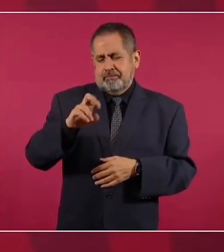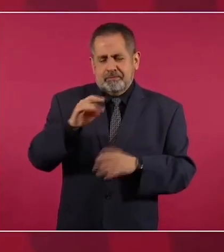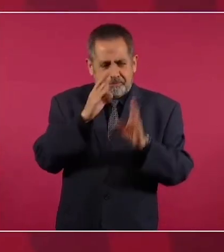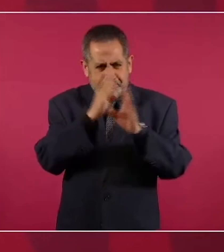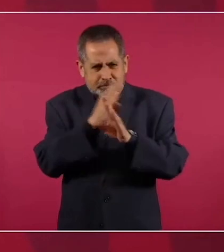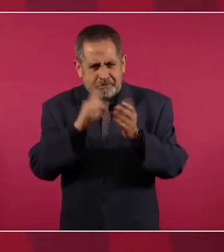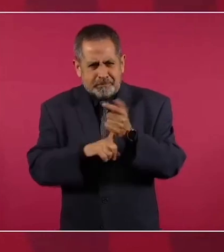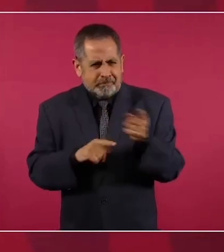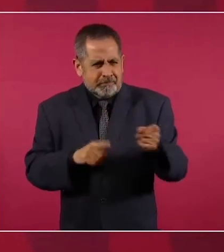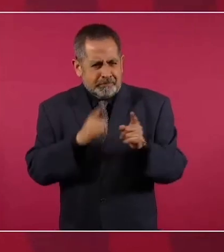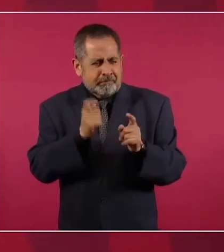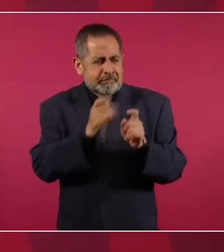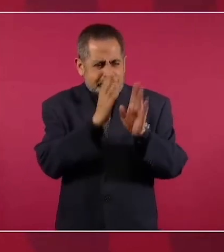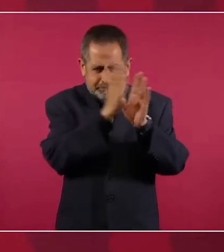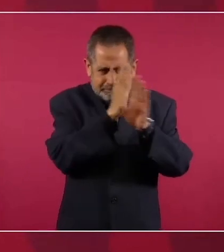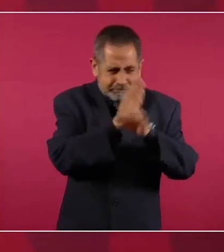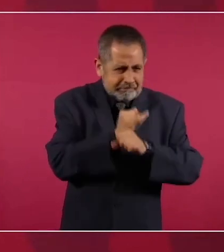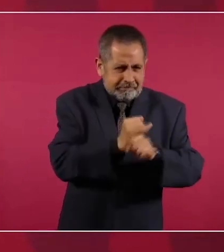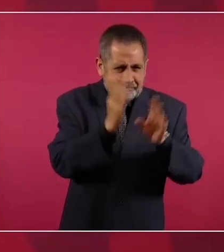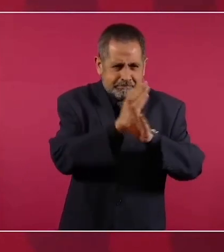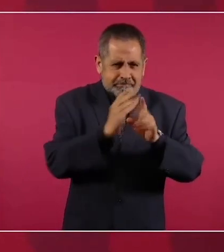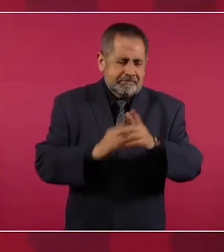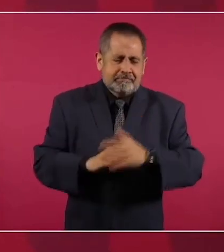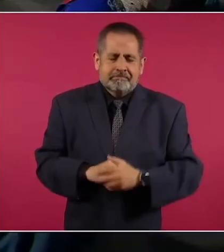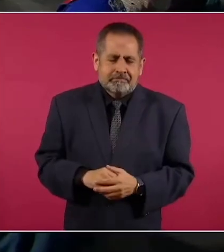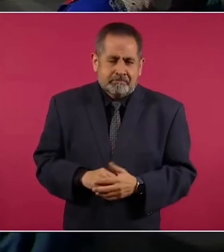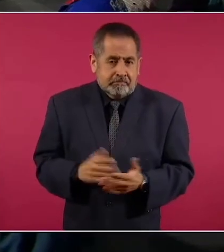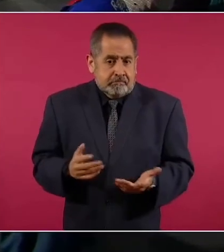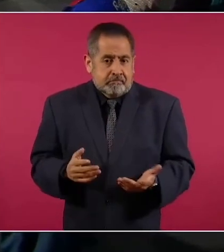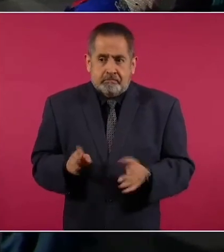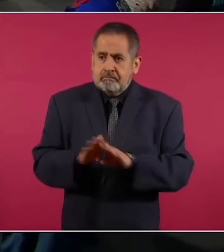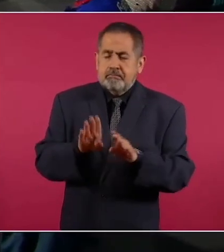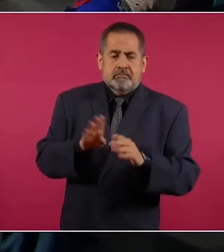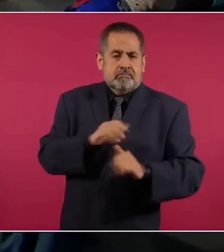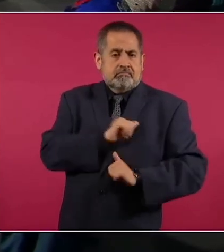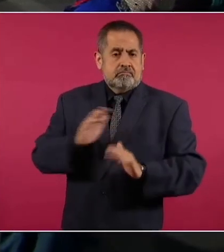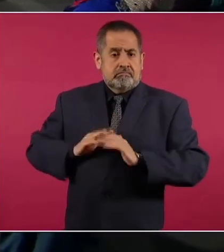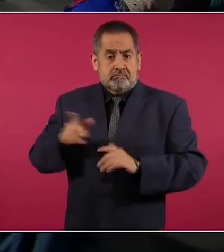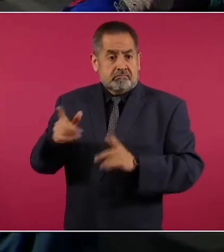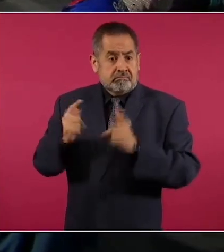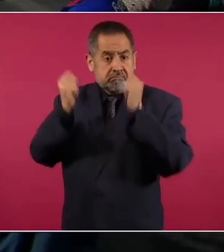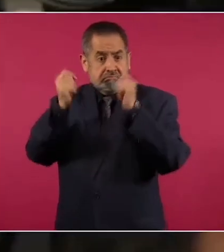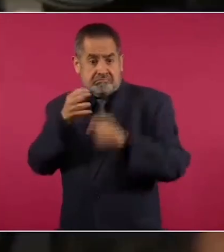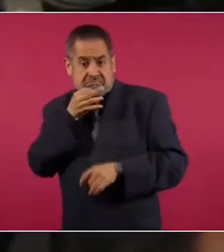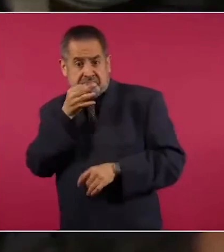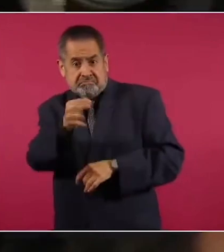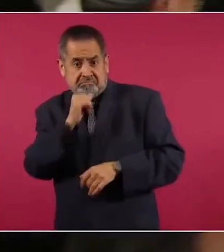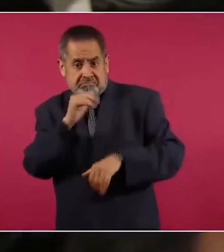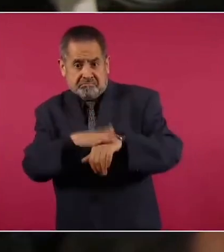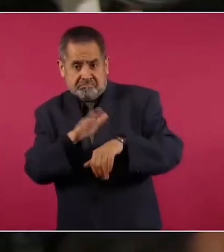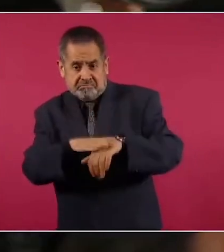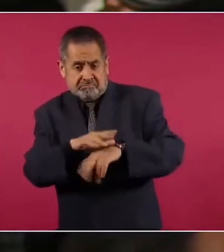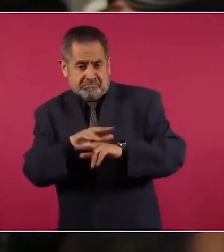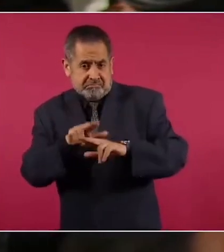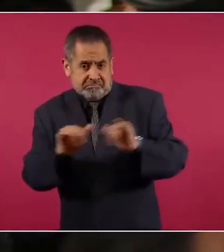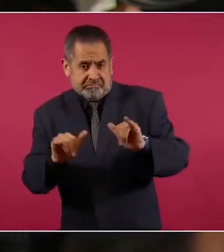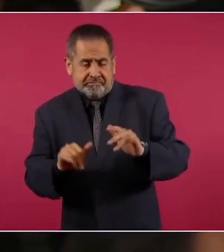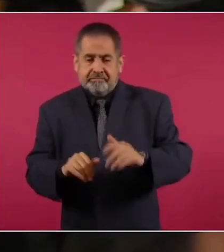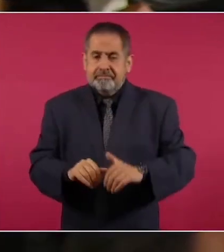significa espionaje, presidente? Entonces, ¿las Fuerzas Armadas lo hizo sin informarle a usted? Es